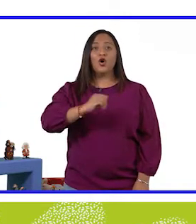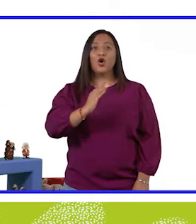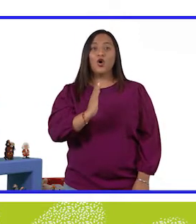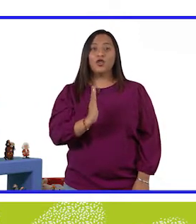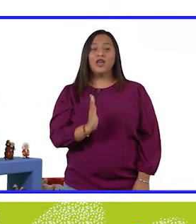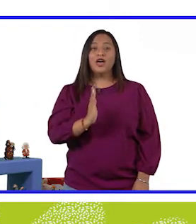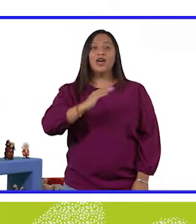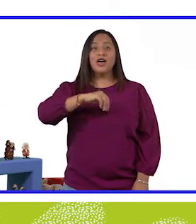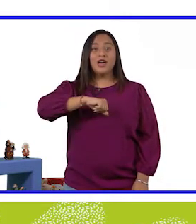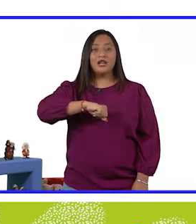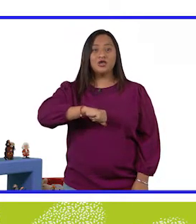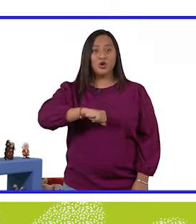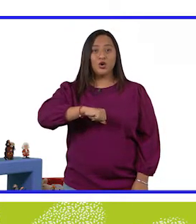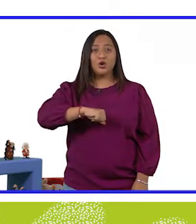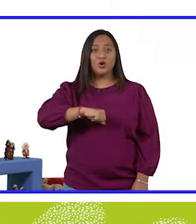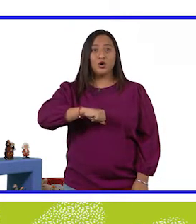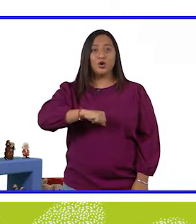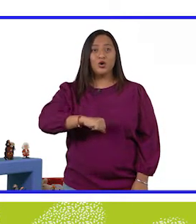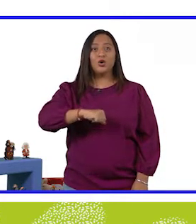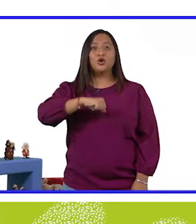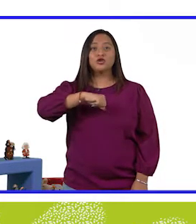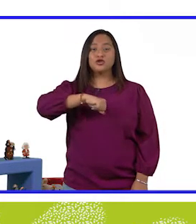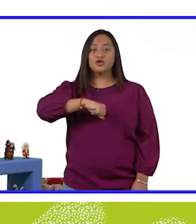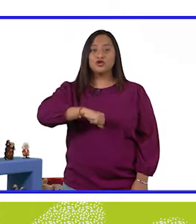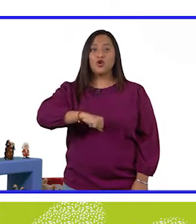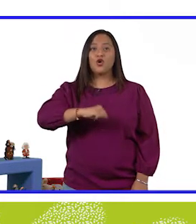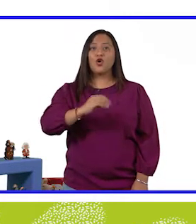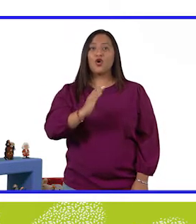Yo de yo.